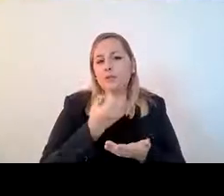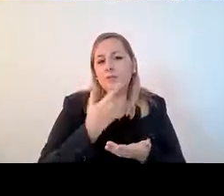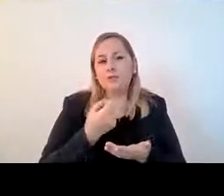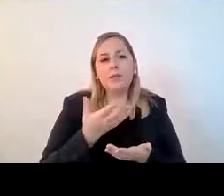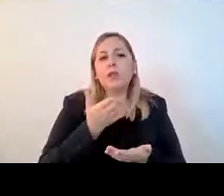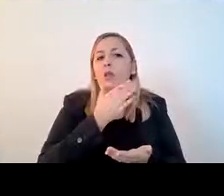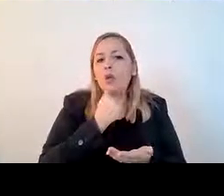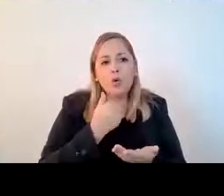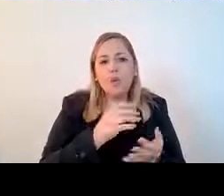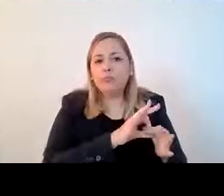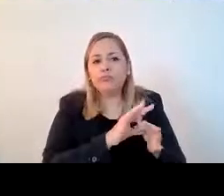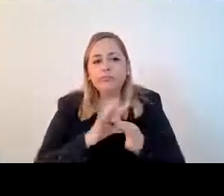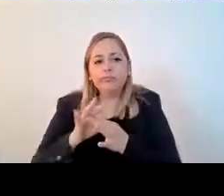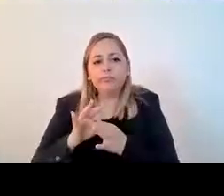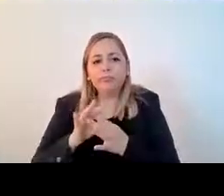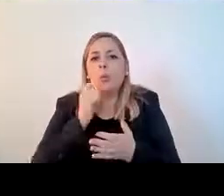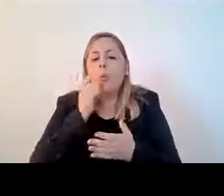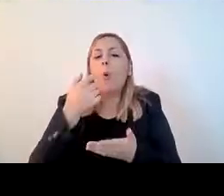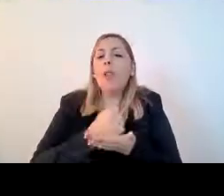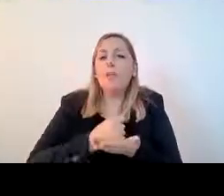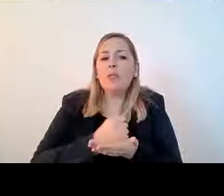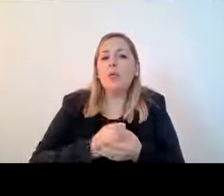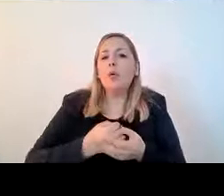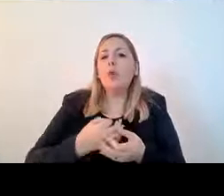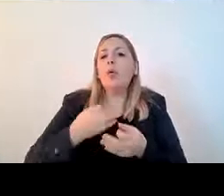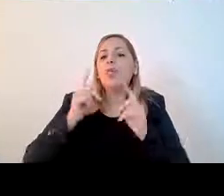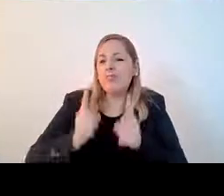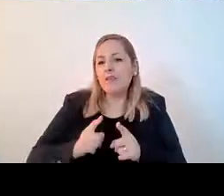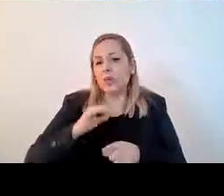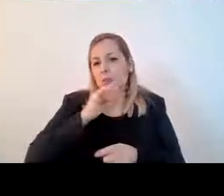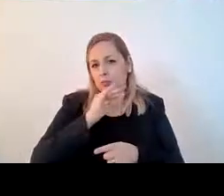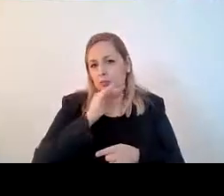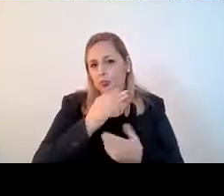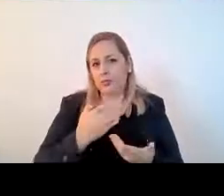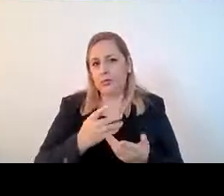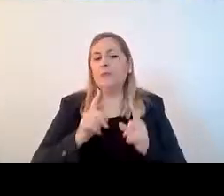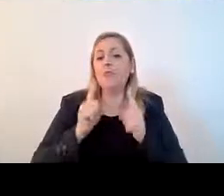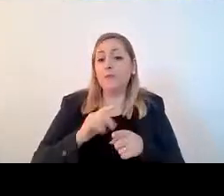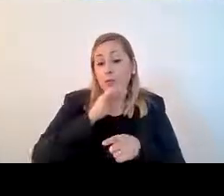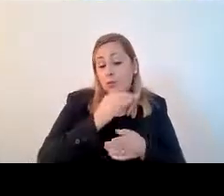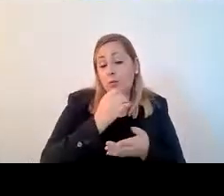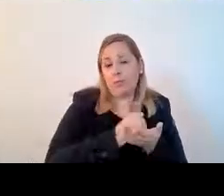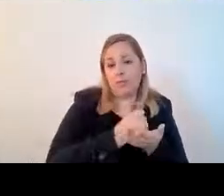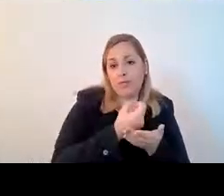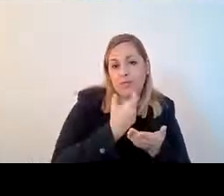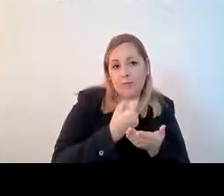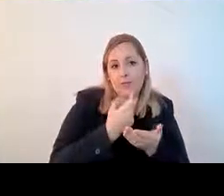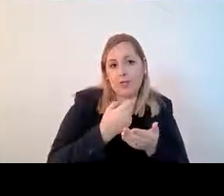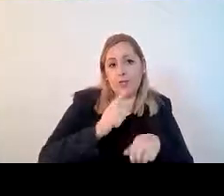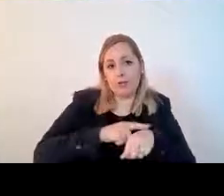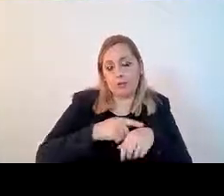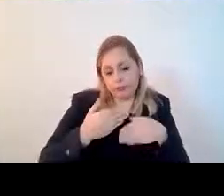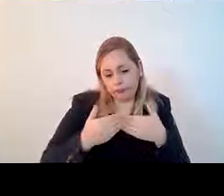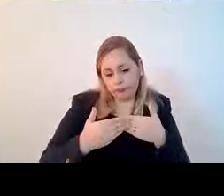existiría una guía definida para determinar cuál es el medicamento que se tiene que usar. O sea, se debe usar medicamentos de acción prolongada en